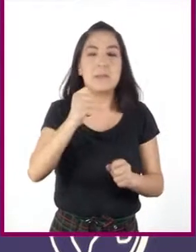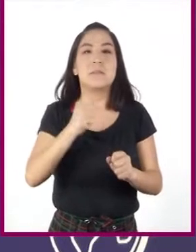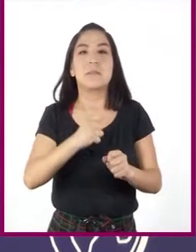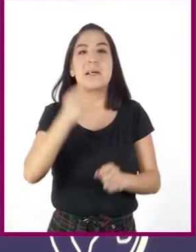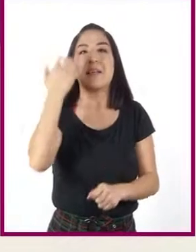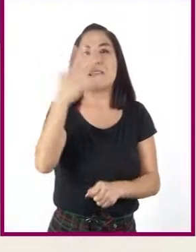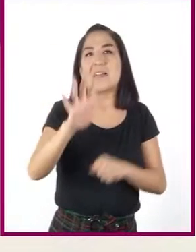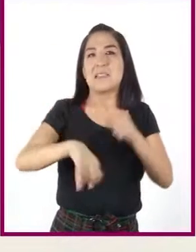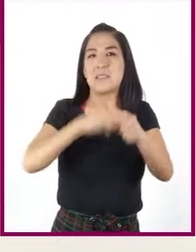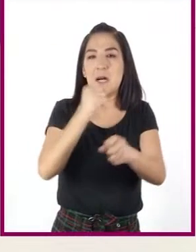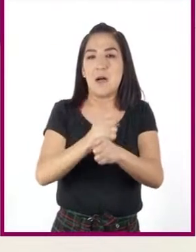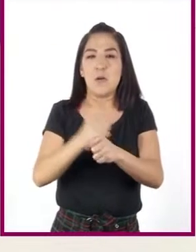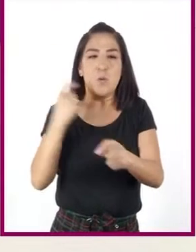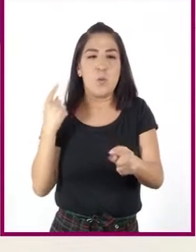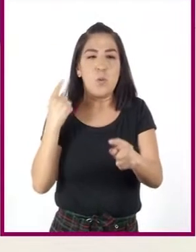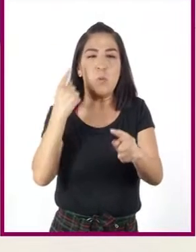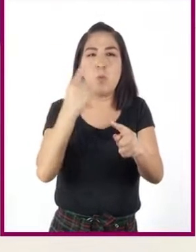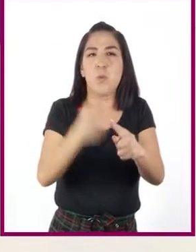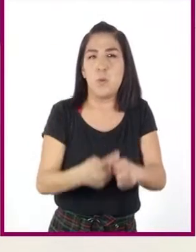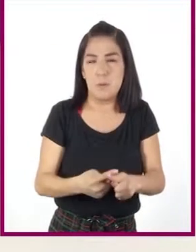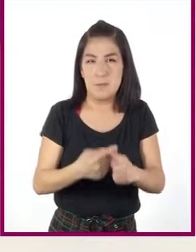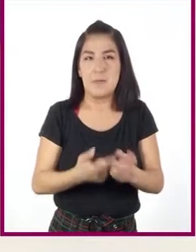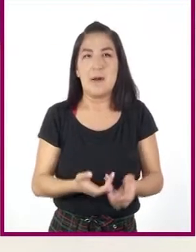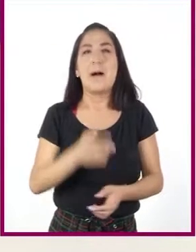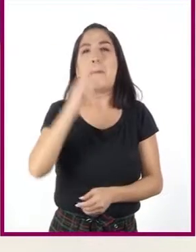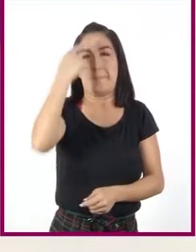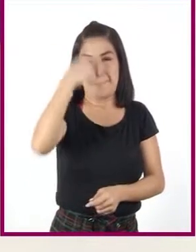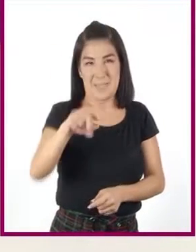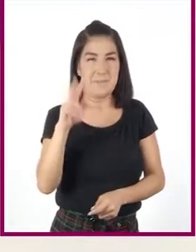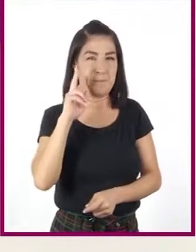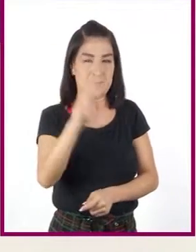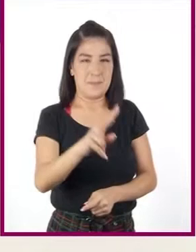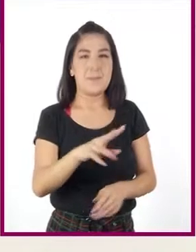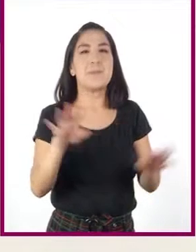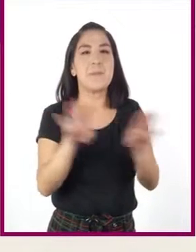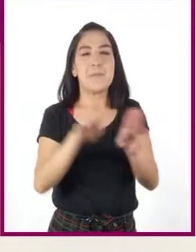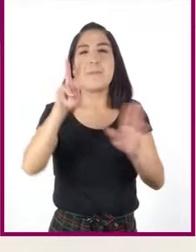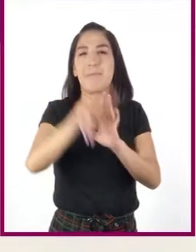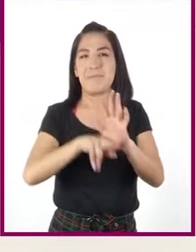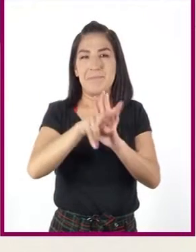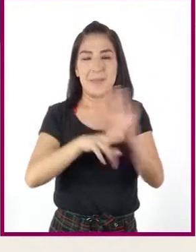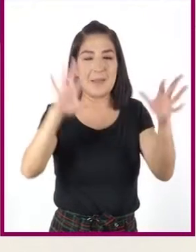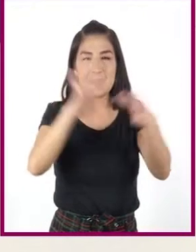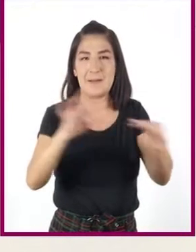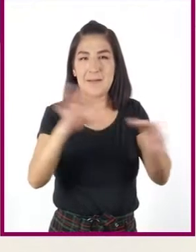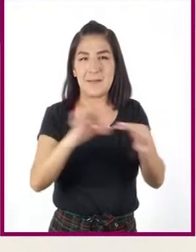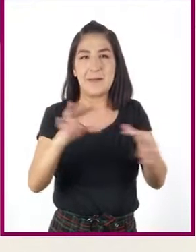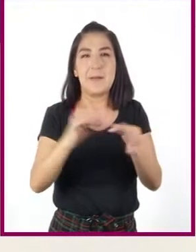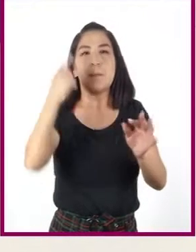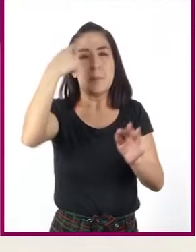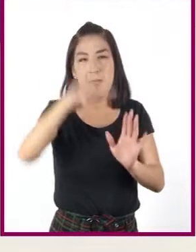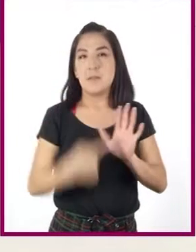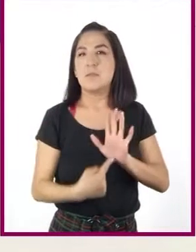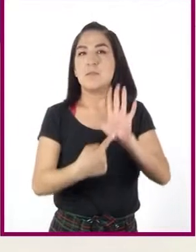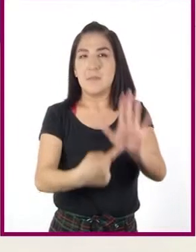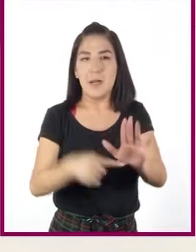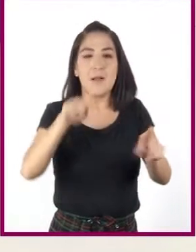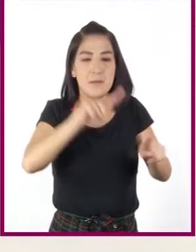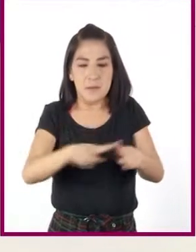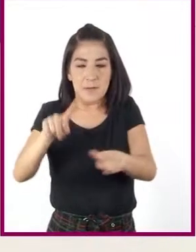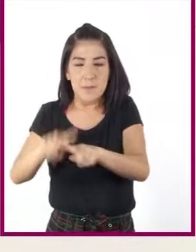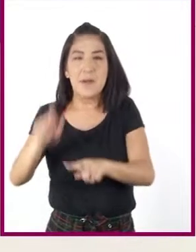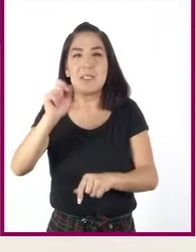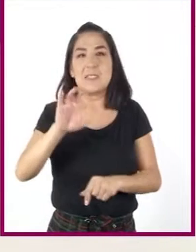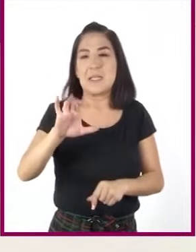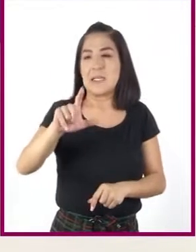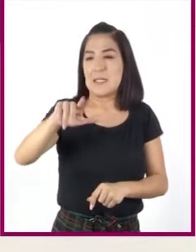años. Para conocer un poco más, revisemos el siguiente video que nos muestra las diferencias entre el clima y